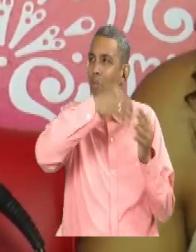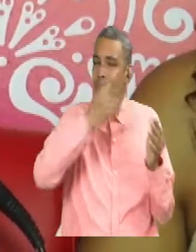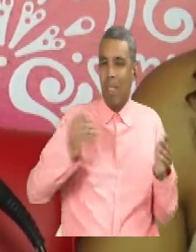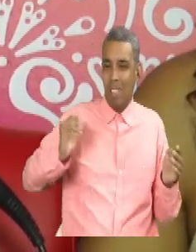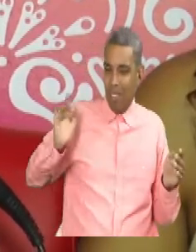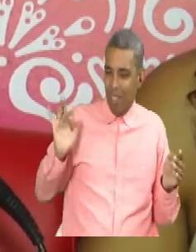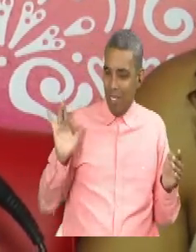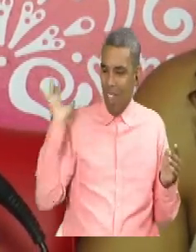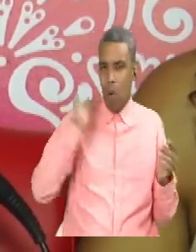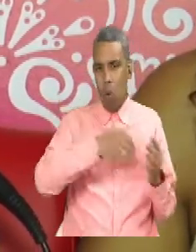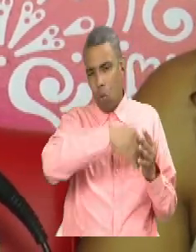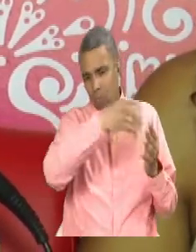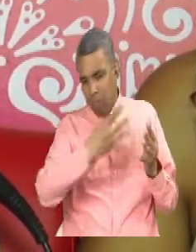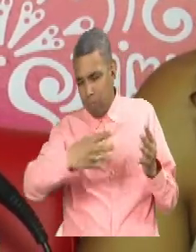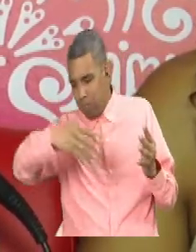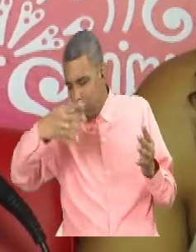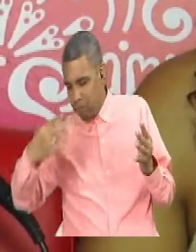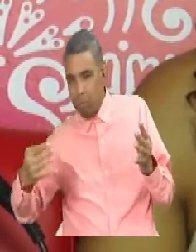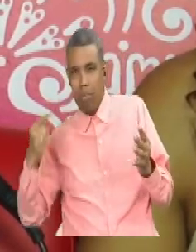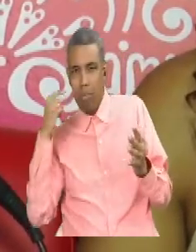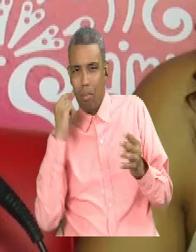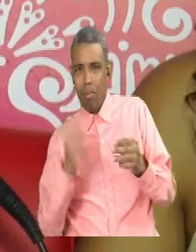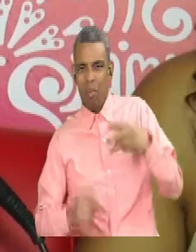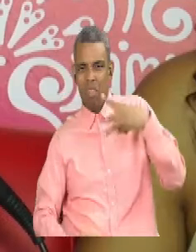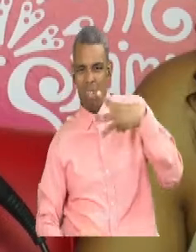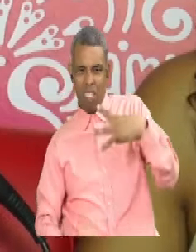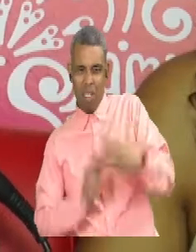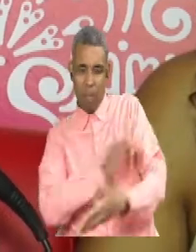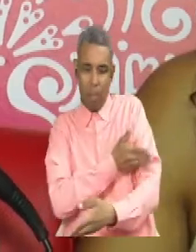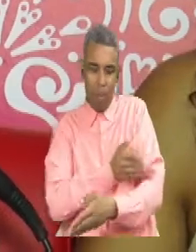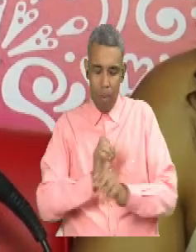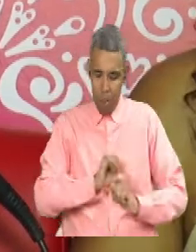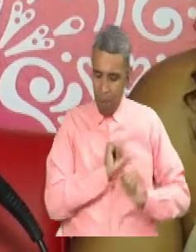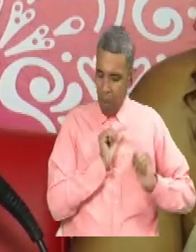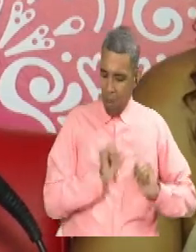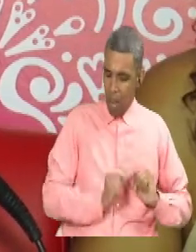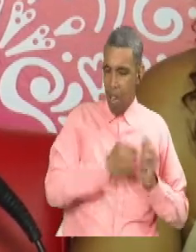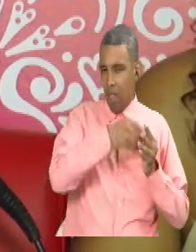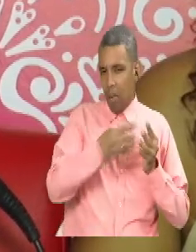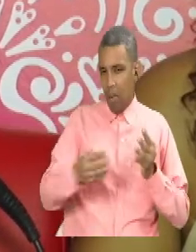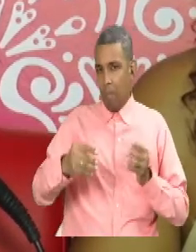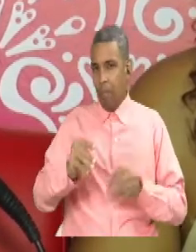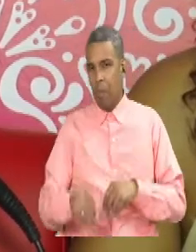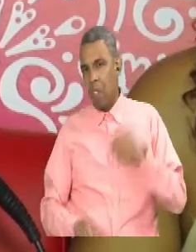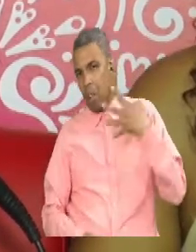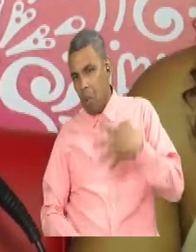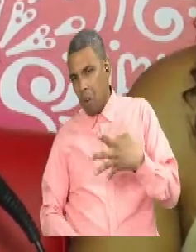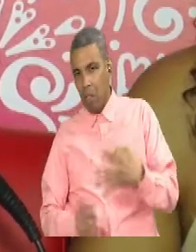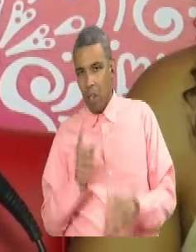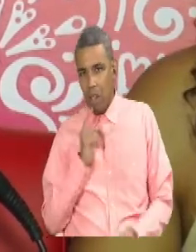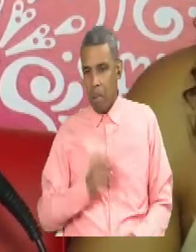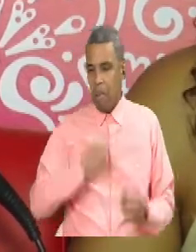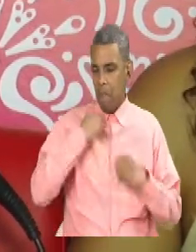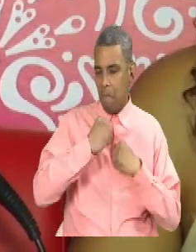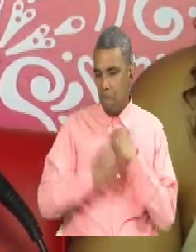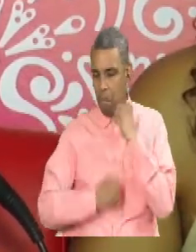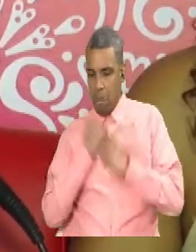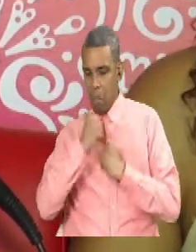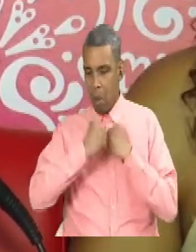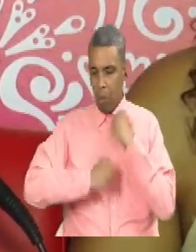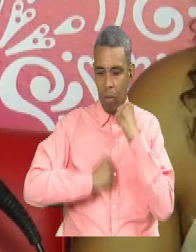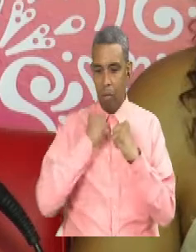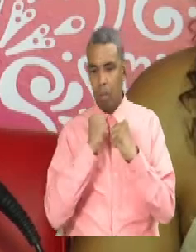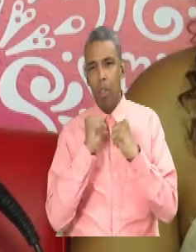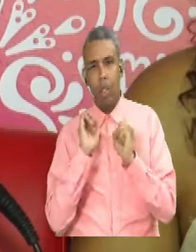vienen 2, 3, 4 canciones románticas, vienen 2 canciones vallenatas, algo interesante es que yo vengo rescatando lo que es el